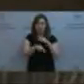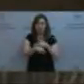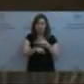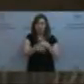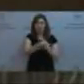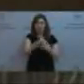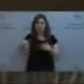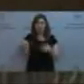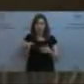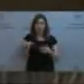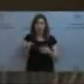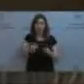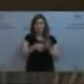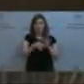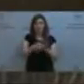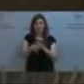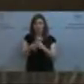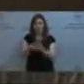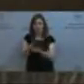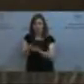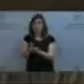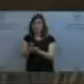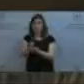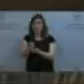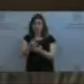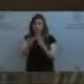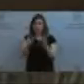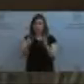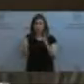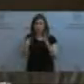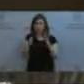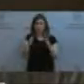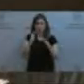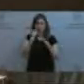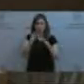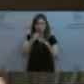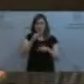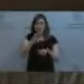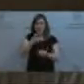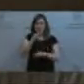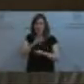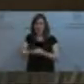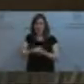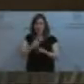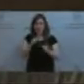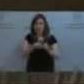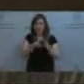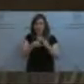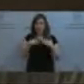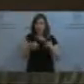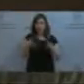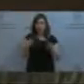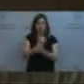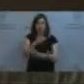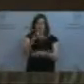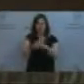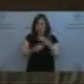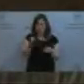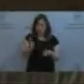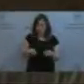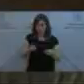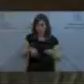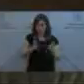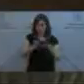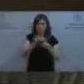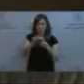en relación a la demanda y cumpliendo los tiempos de respuesta. Es lo que hacen todos los sistemas sanitarios y todos los partidos